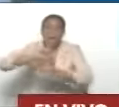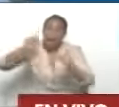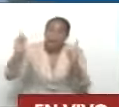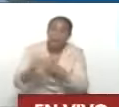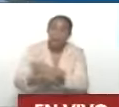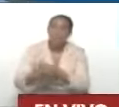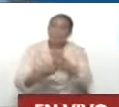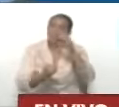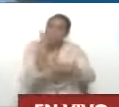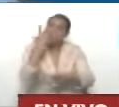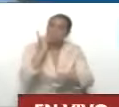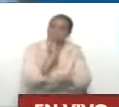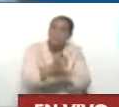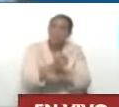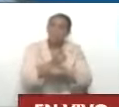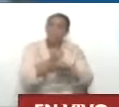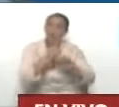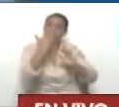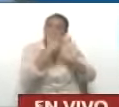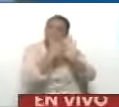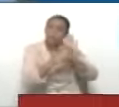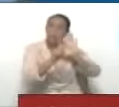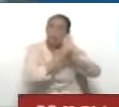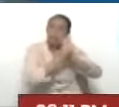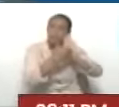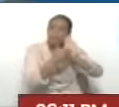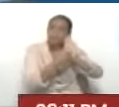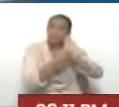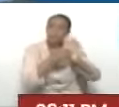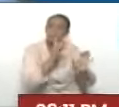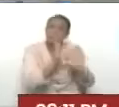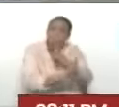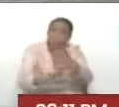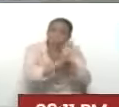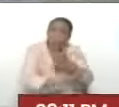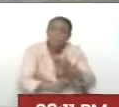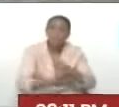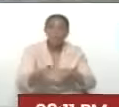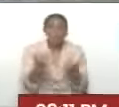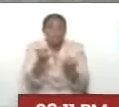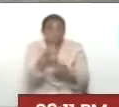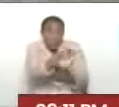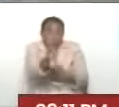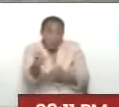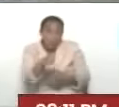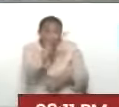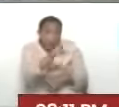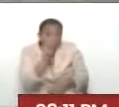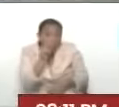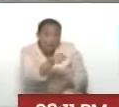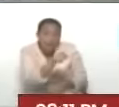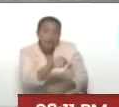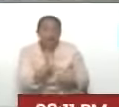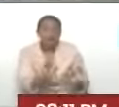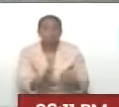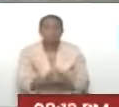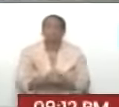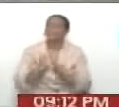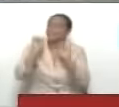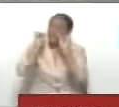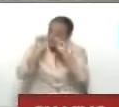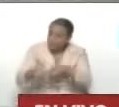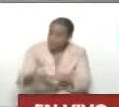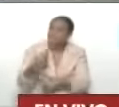están surgiendo estas nuevas corrientes, José Ismael, que tú representas con tu propio producto. Sí, correcto. Tal